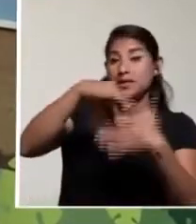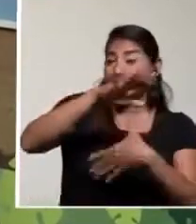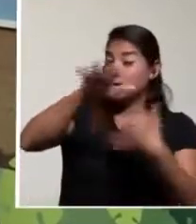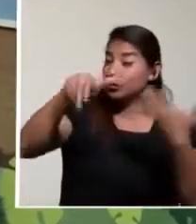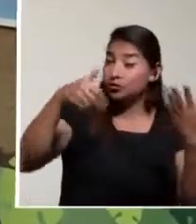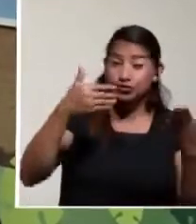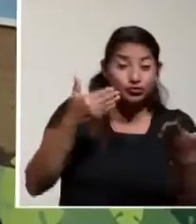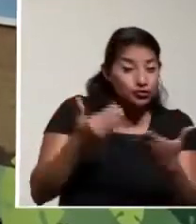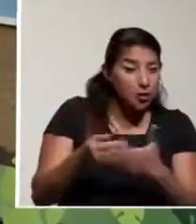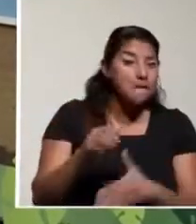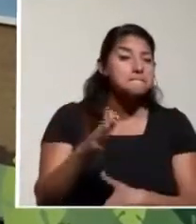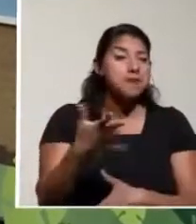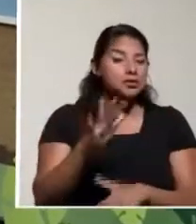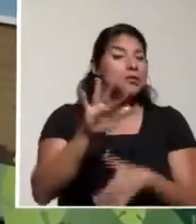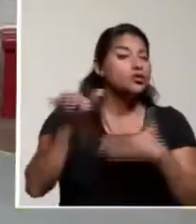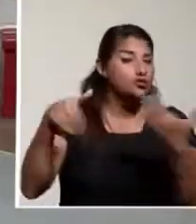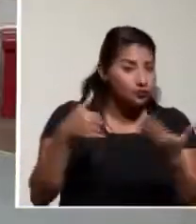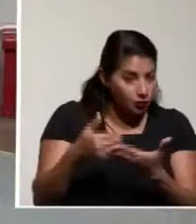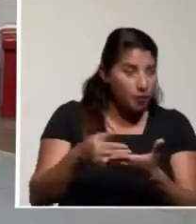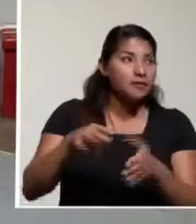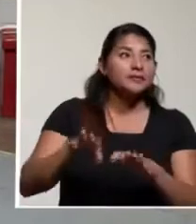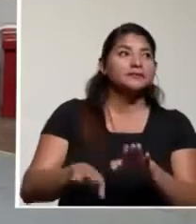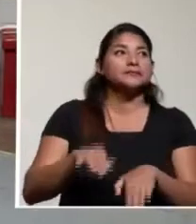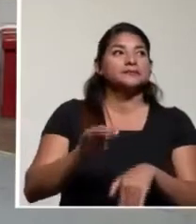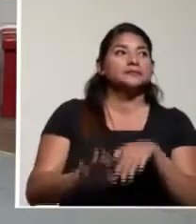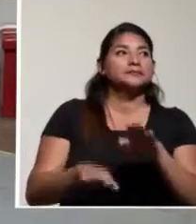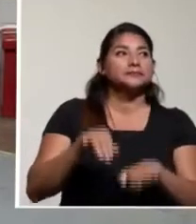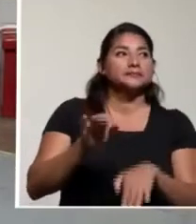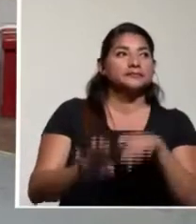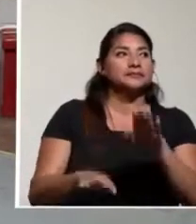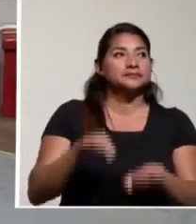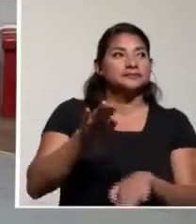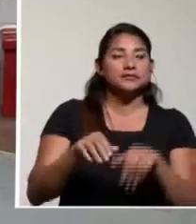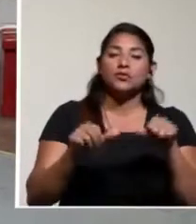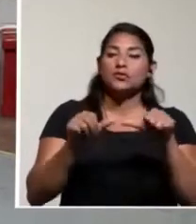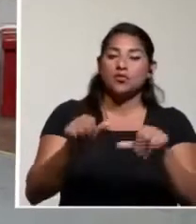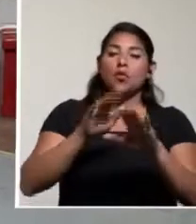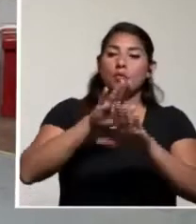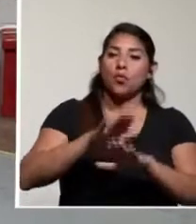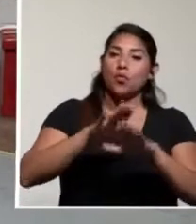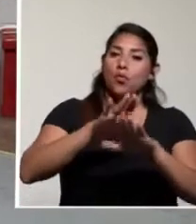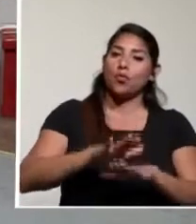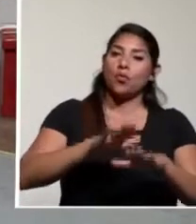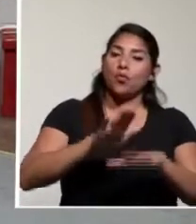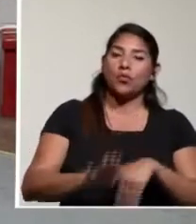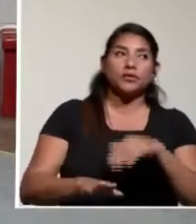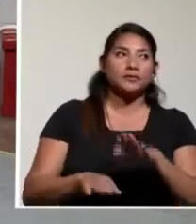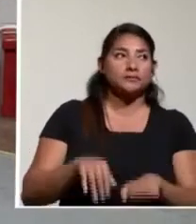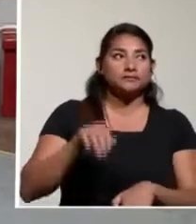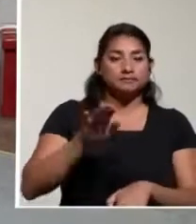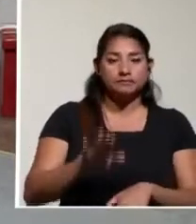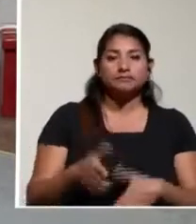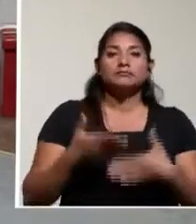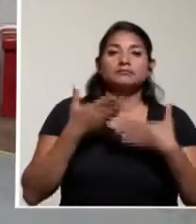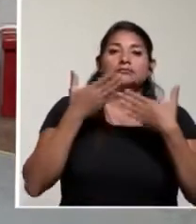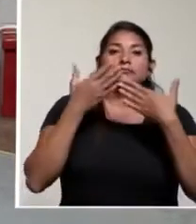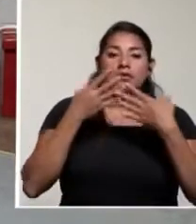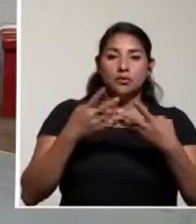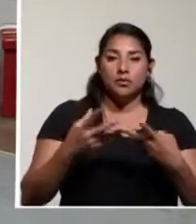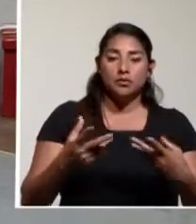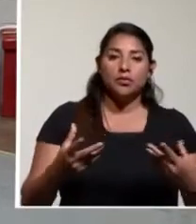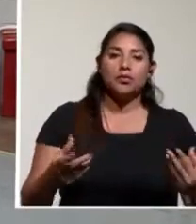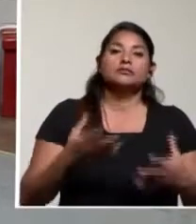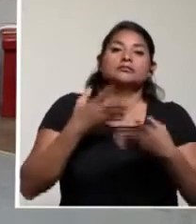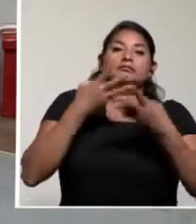ahora. Más o menos todos. Vamos, vamos, niña. Sigo descansando. Uy, respiro.